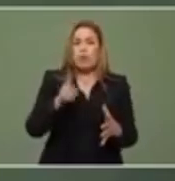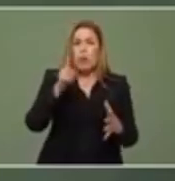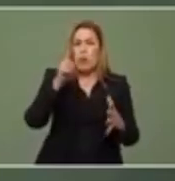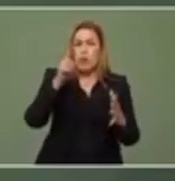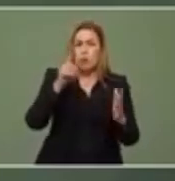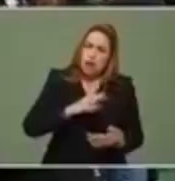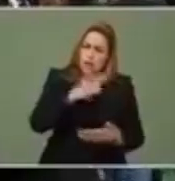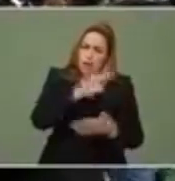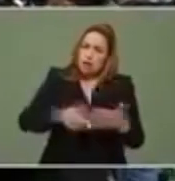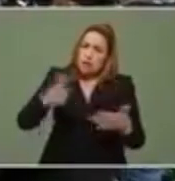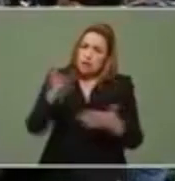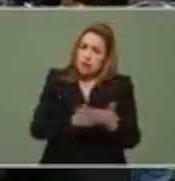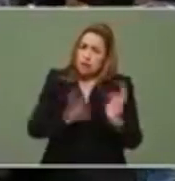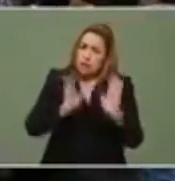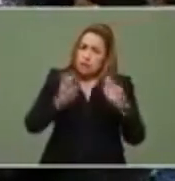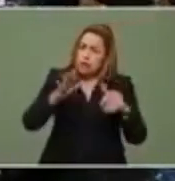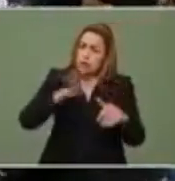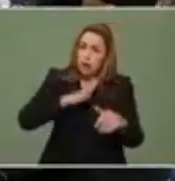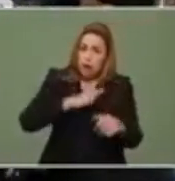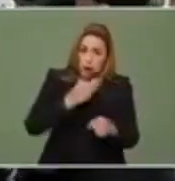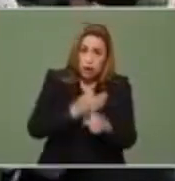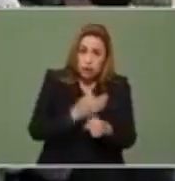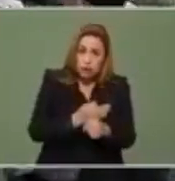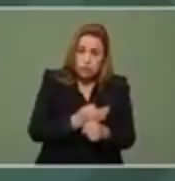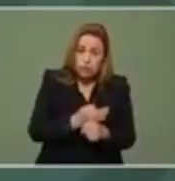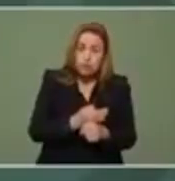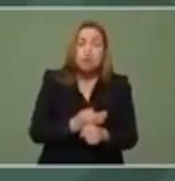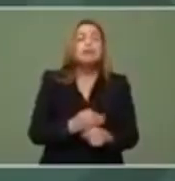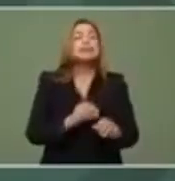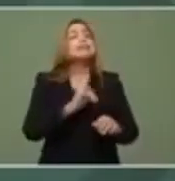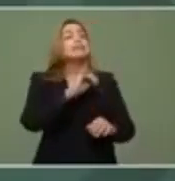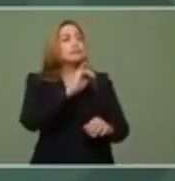1 billón de pesos al año. Y no hay